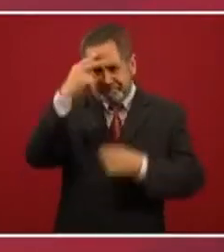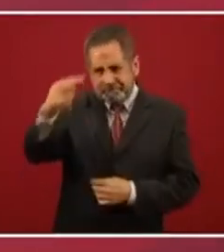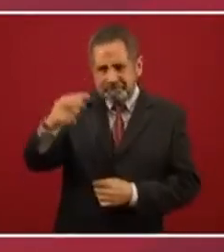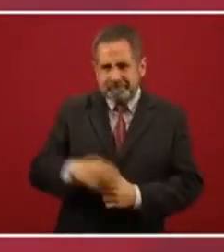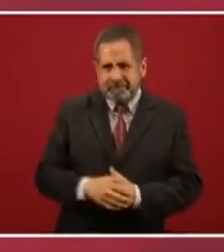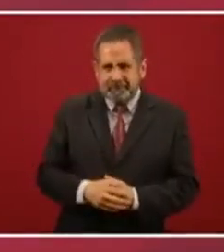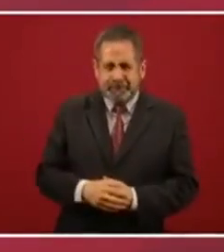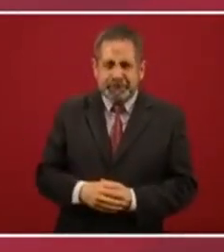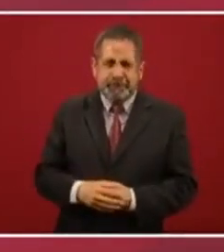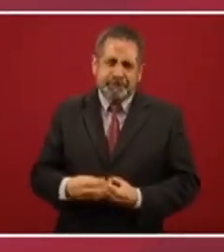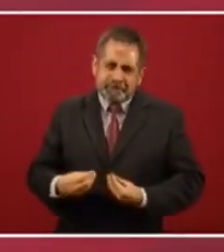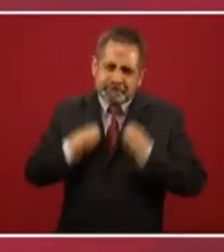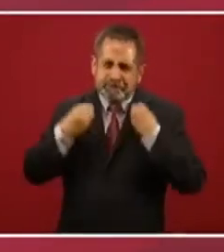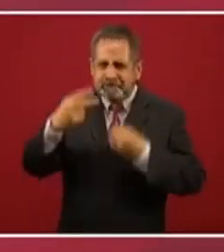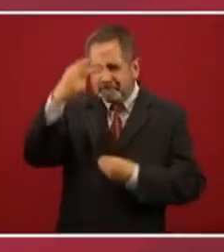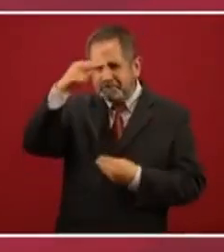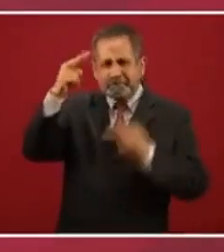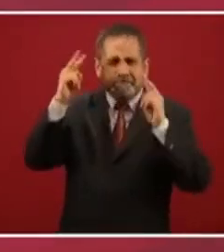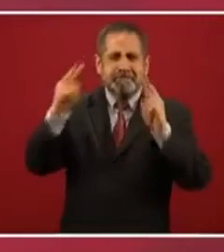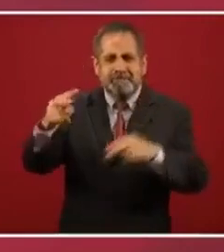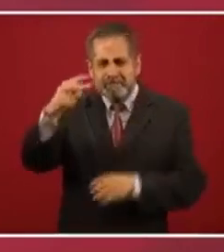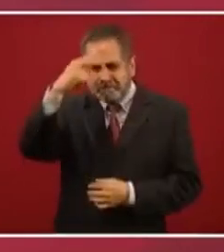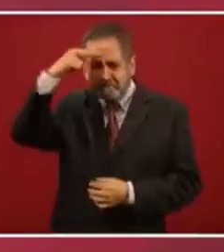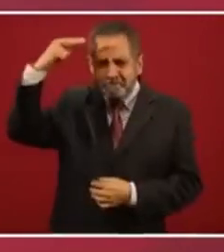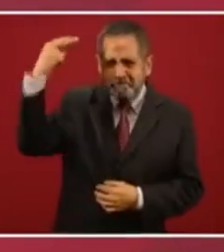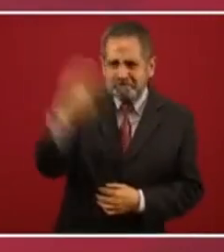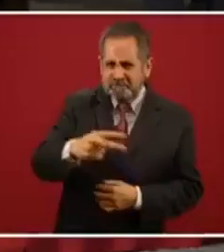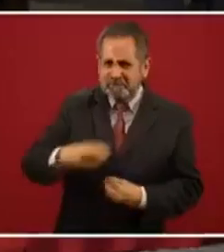¡Que viva México! ¡Que viva